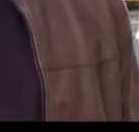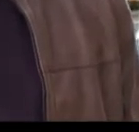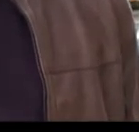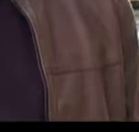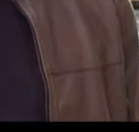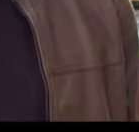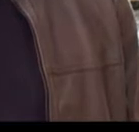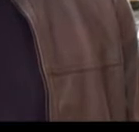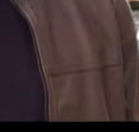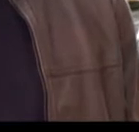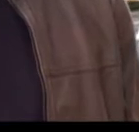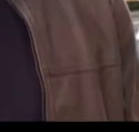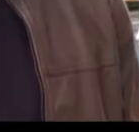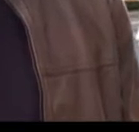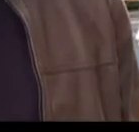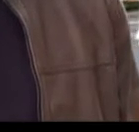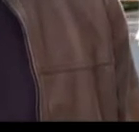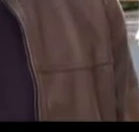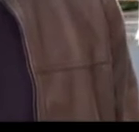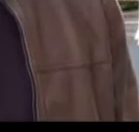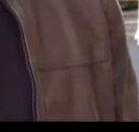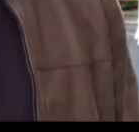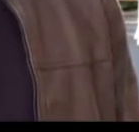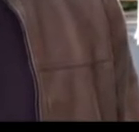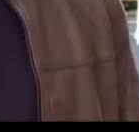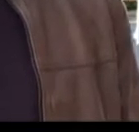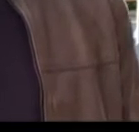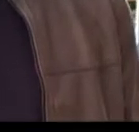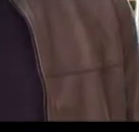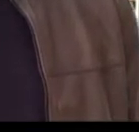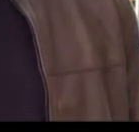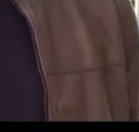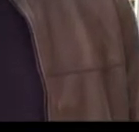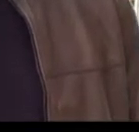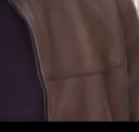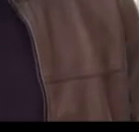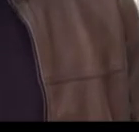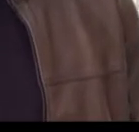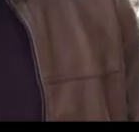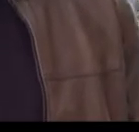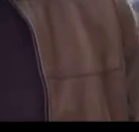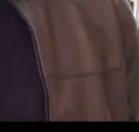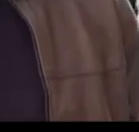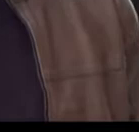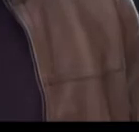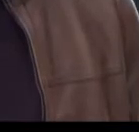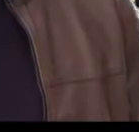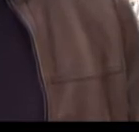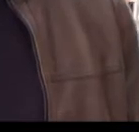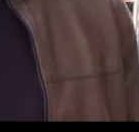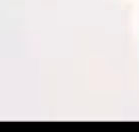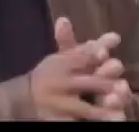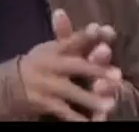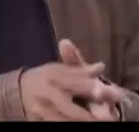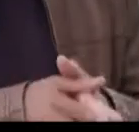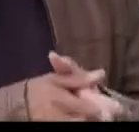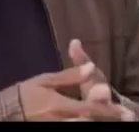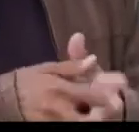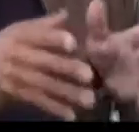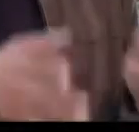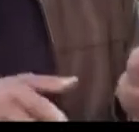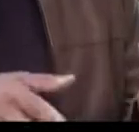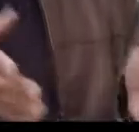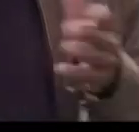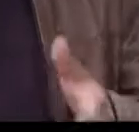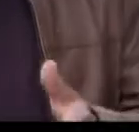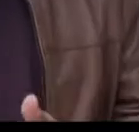en un motor de un periodismo poco practicado, pero muy necesario. Me